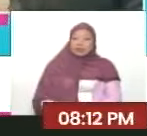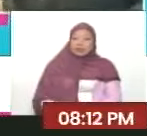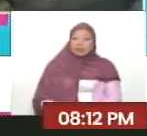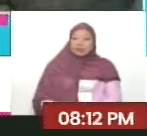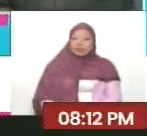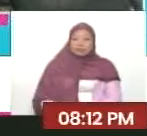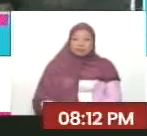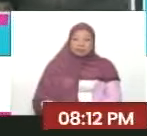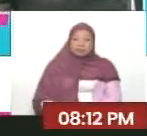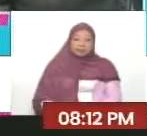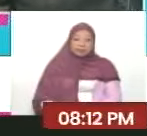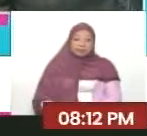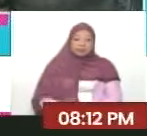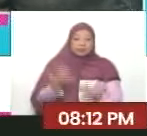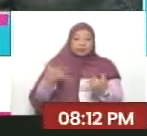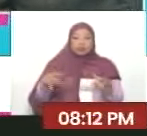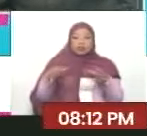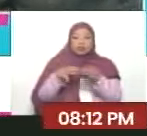Me reuní,